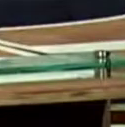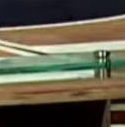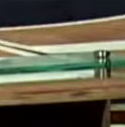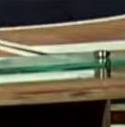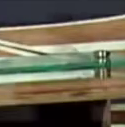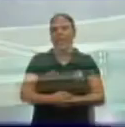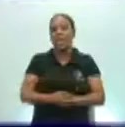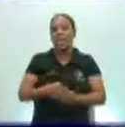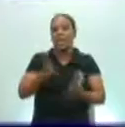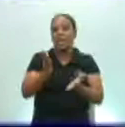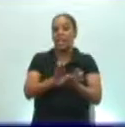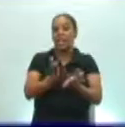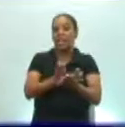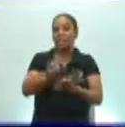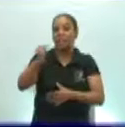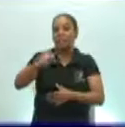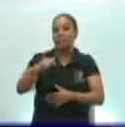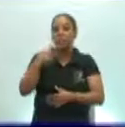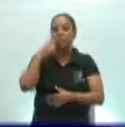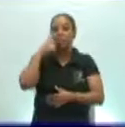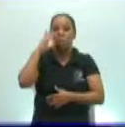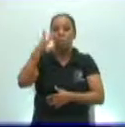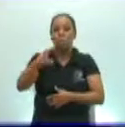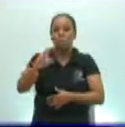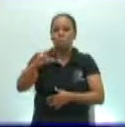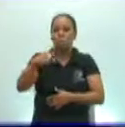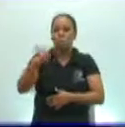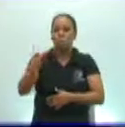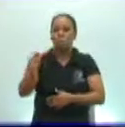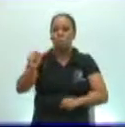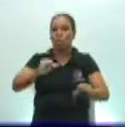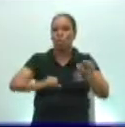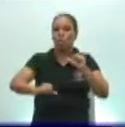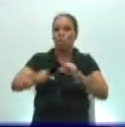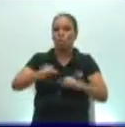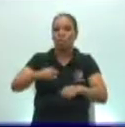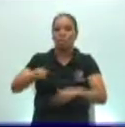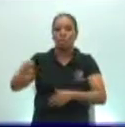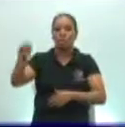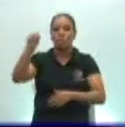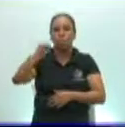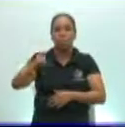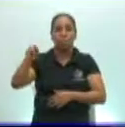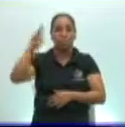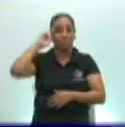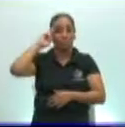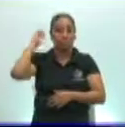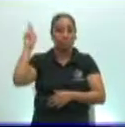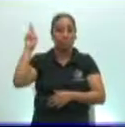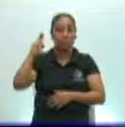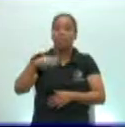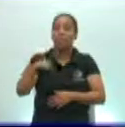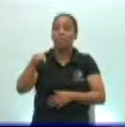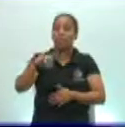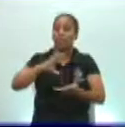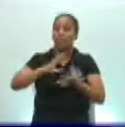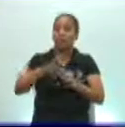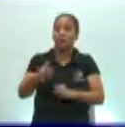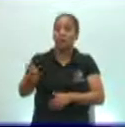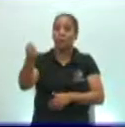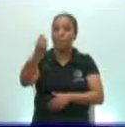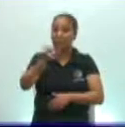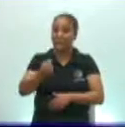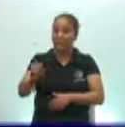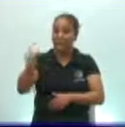En la teleclase de hoy hemos visto cuáles son las sustancias moleculares. Recordemos que son aquellas que están formadas